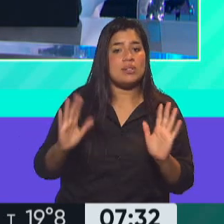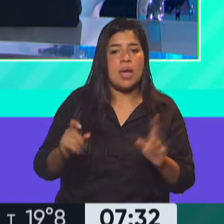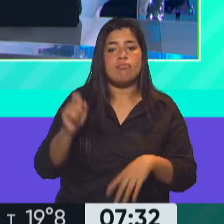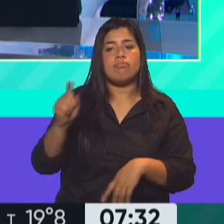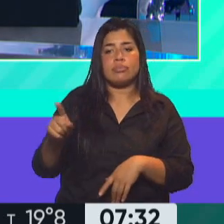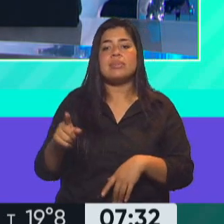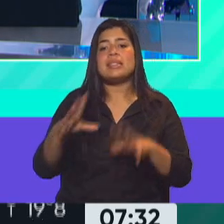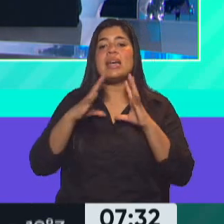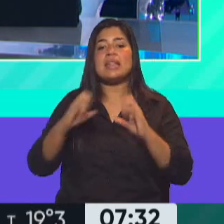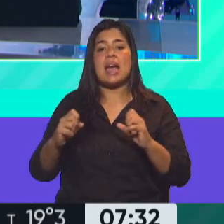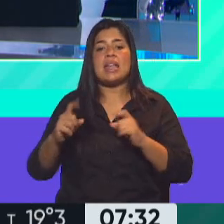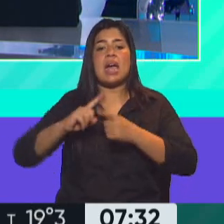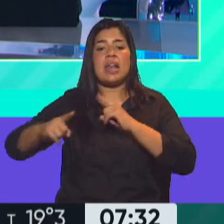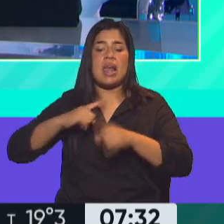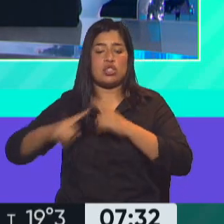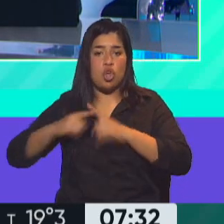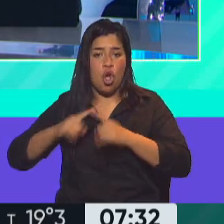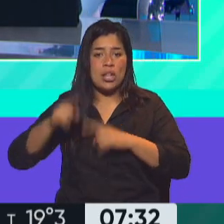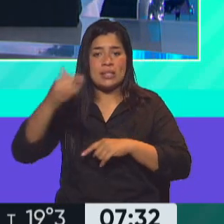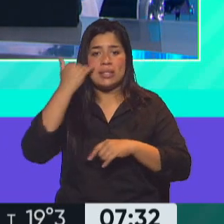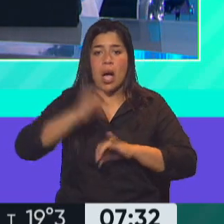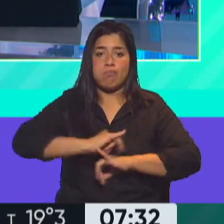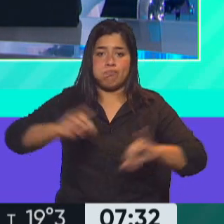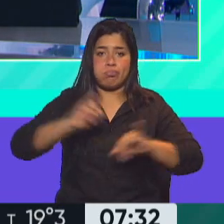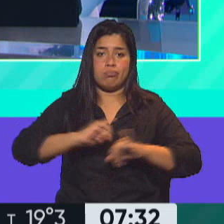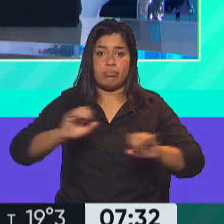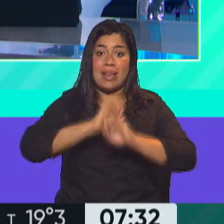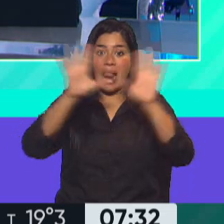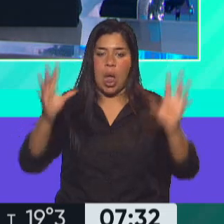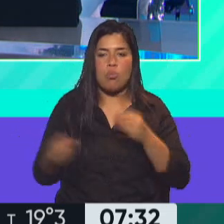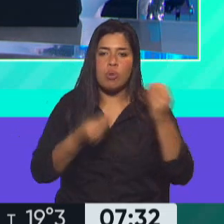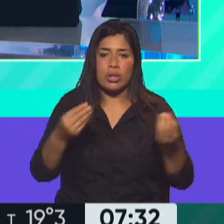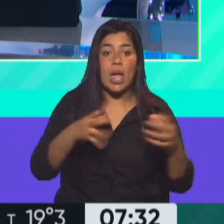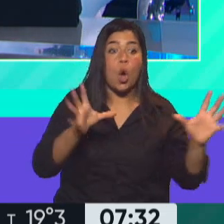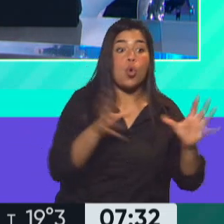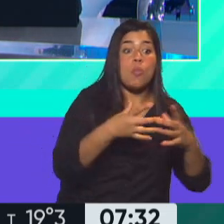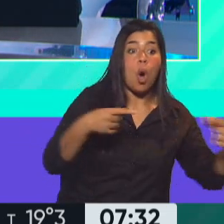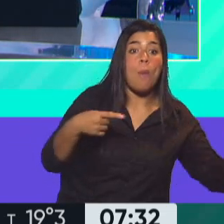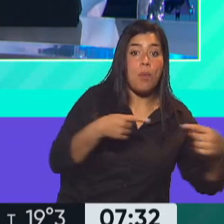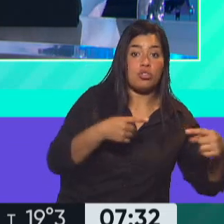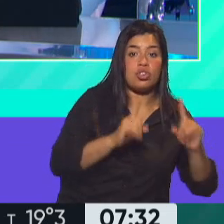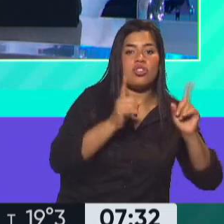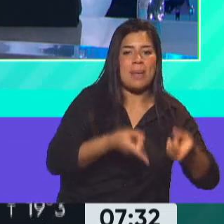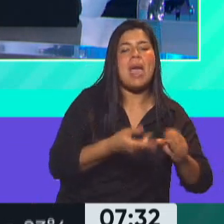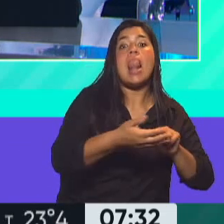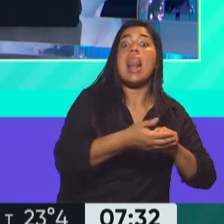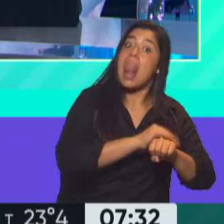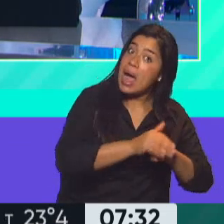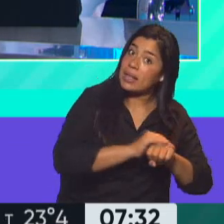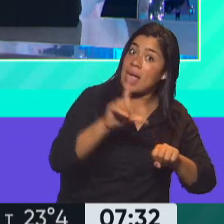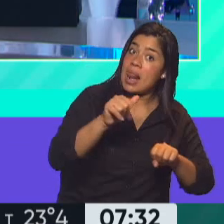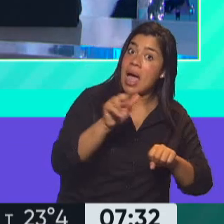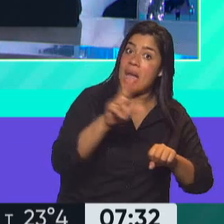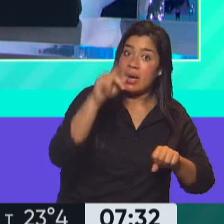de Relaciones con las Provincias del Ministerio del Interior. ¿Por qué? Porque desde la oposición, y en particular Horacio Rodríguez Larreta, dijo que no iba